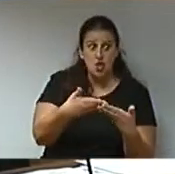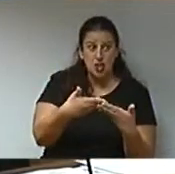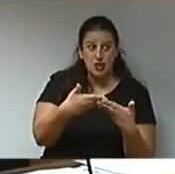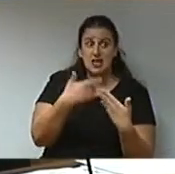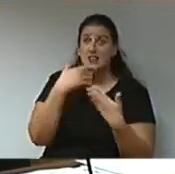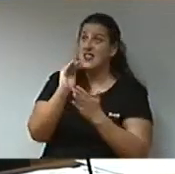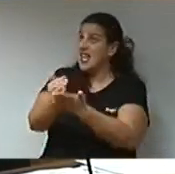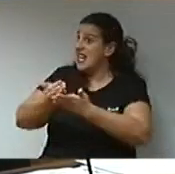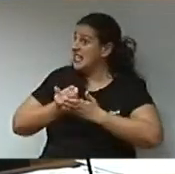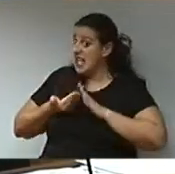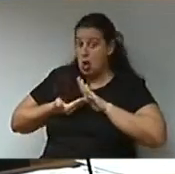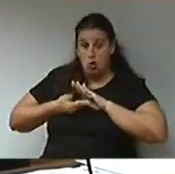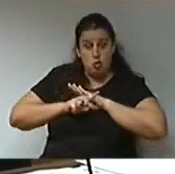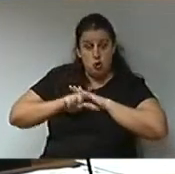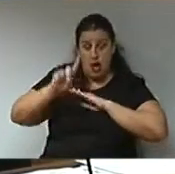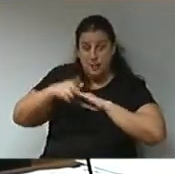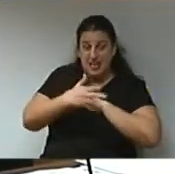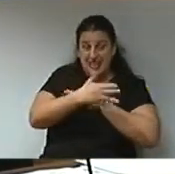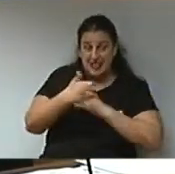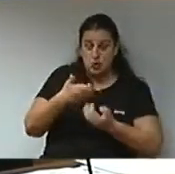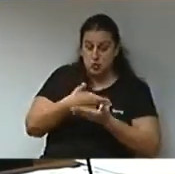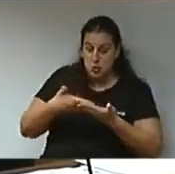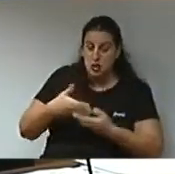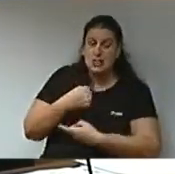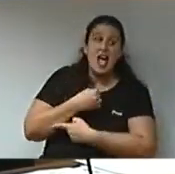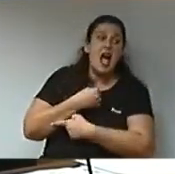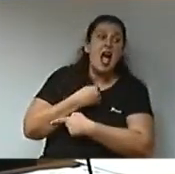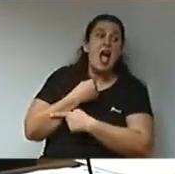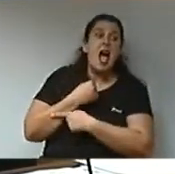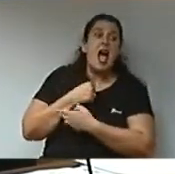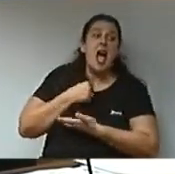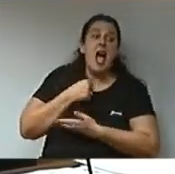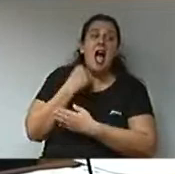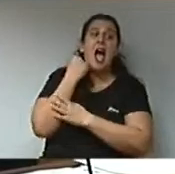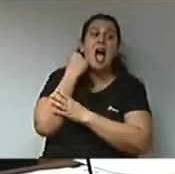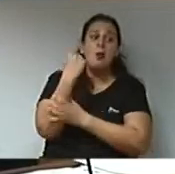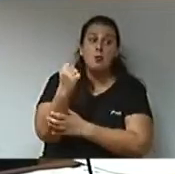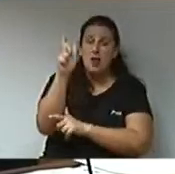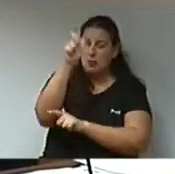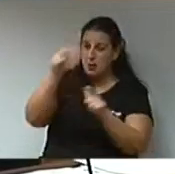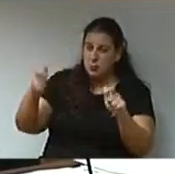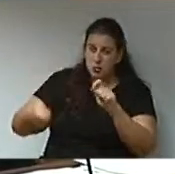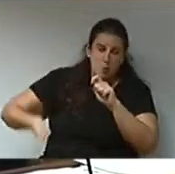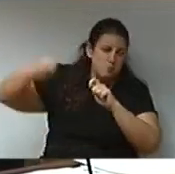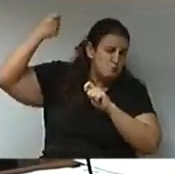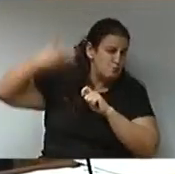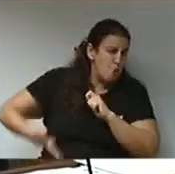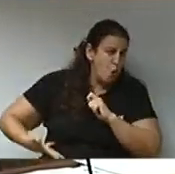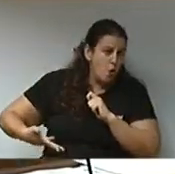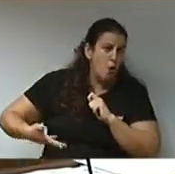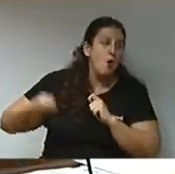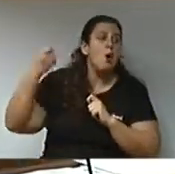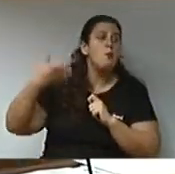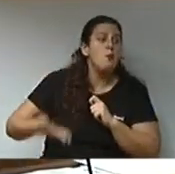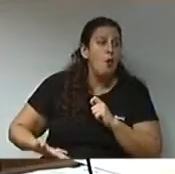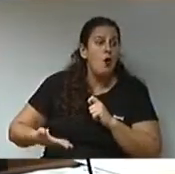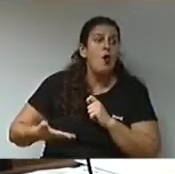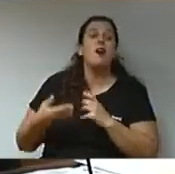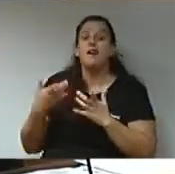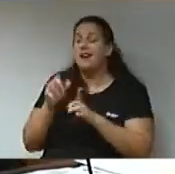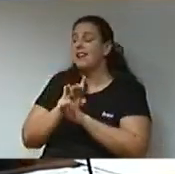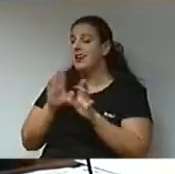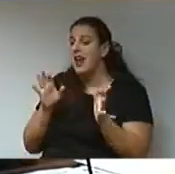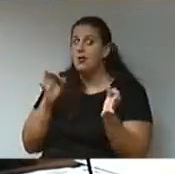dejar de ingresar 1.500 millones y vas a apoyar sobre todo a aquellos que más tienen y que más contribuyen, lo que está claro es que